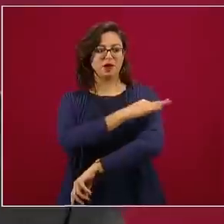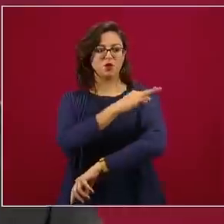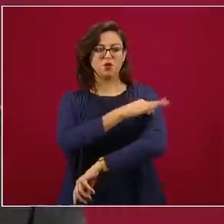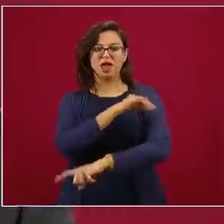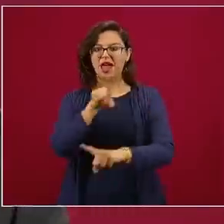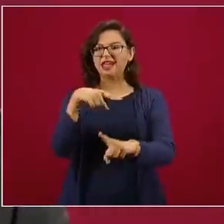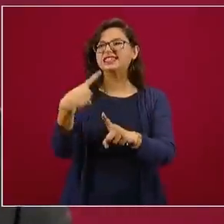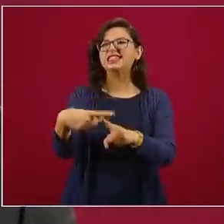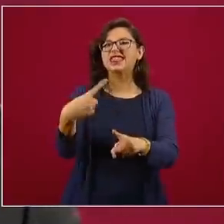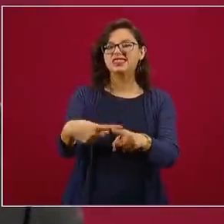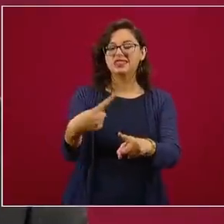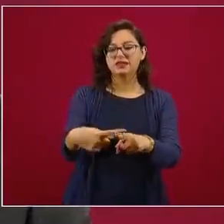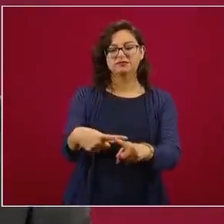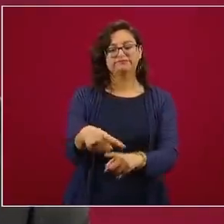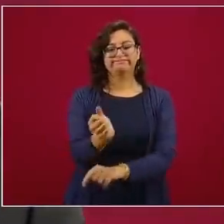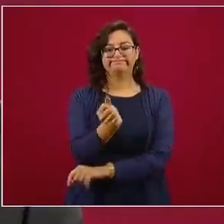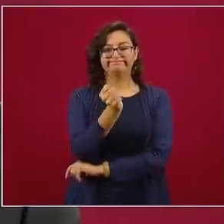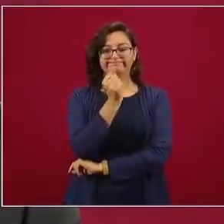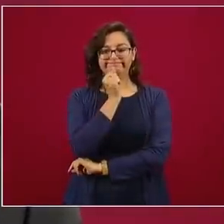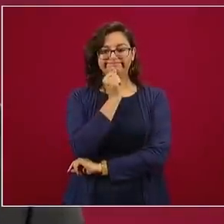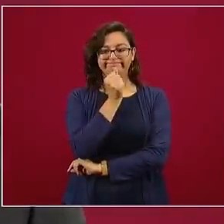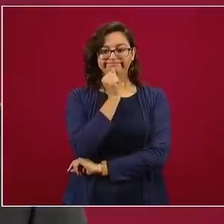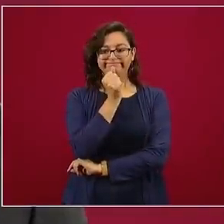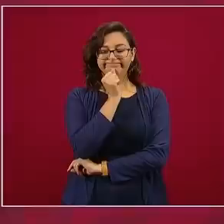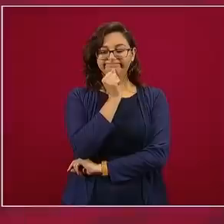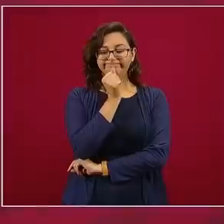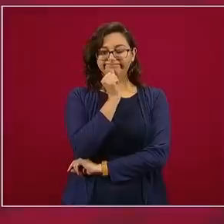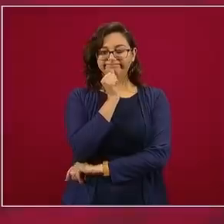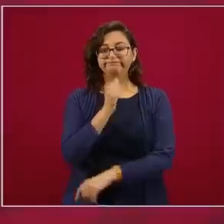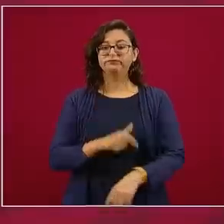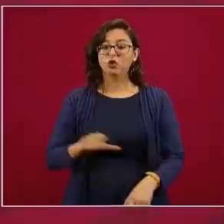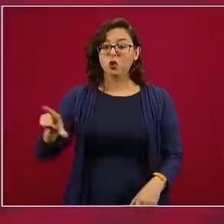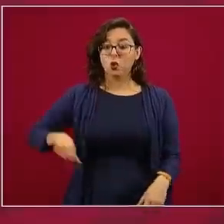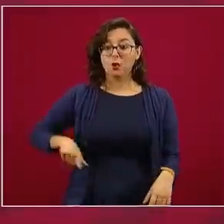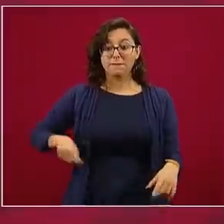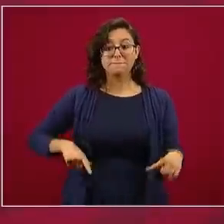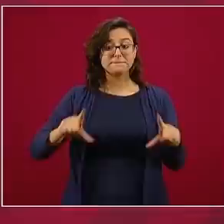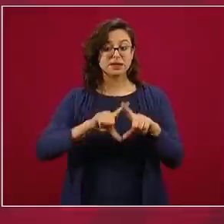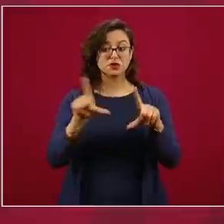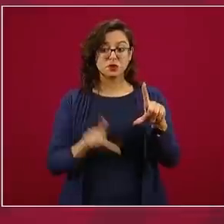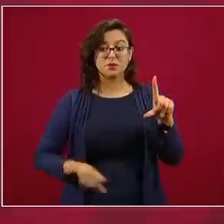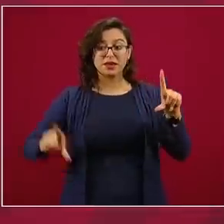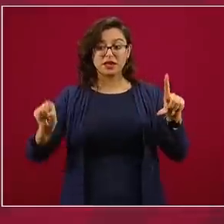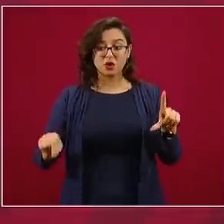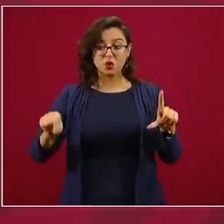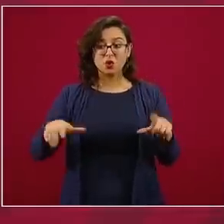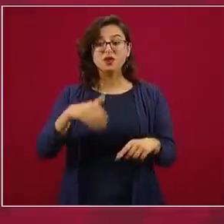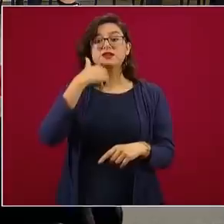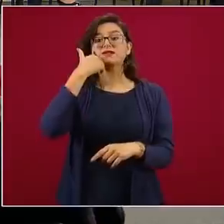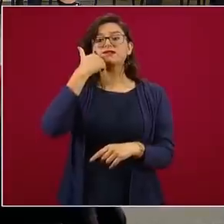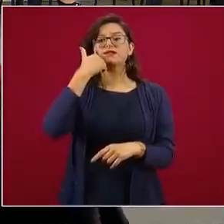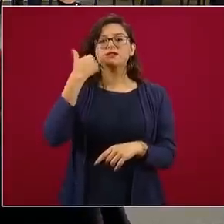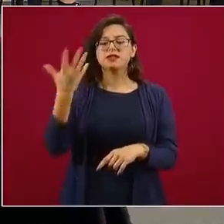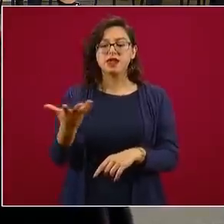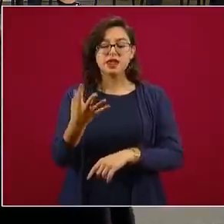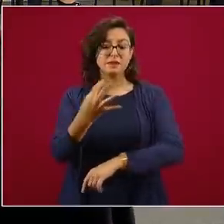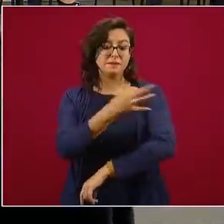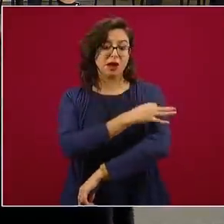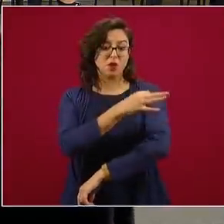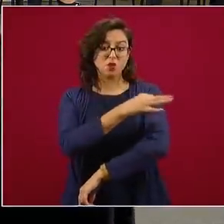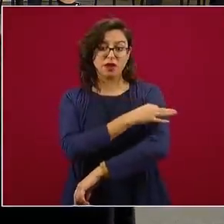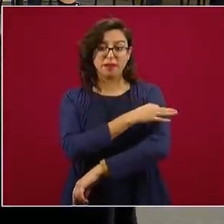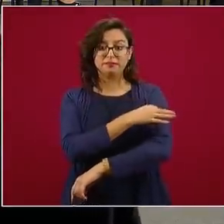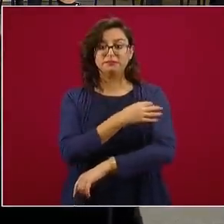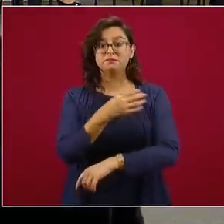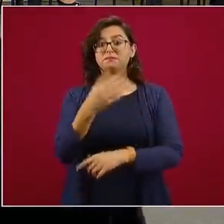está definido. La disposición del Gobierno de México es que se pondrá tanto como sea necesario